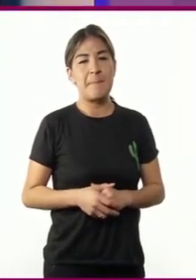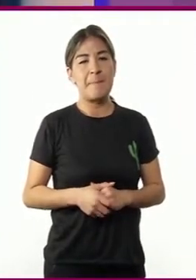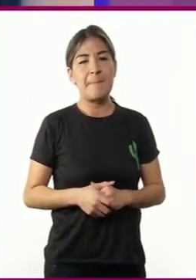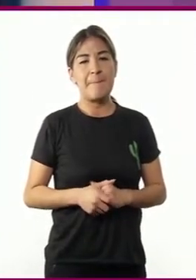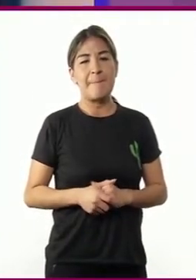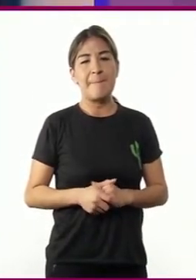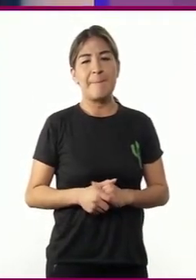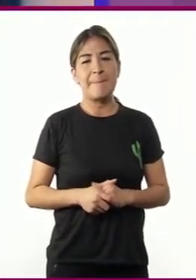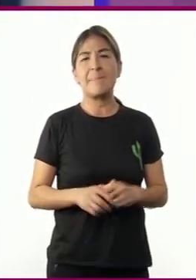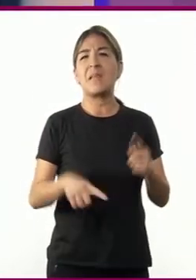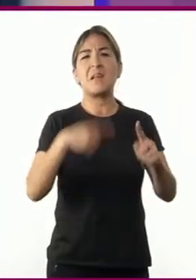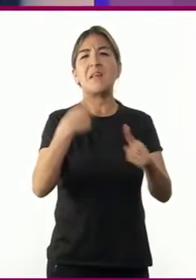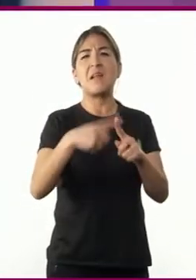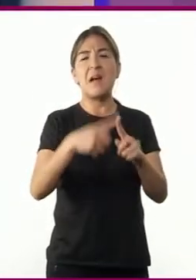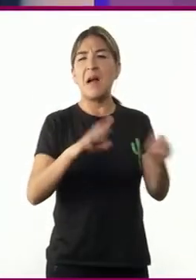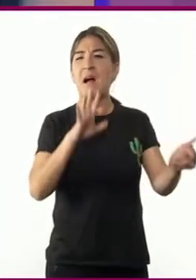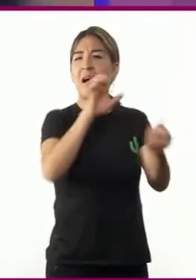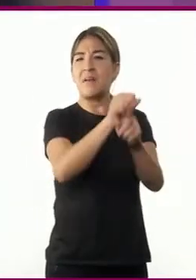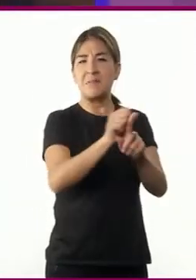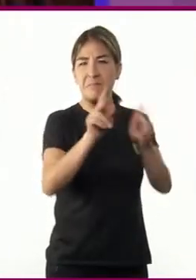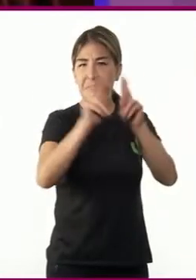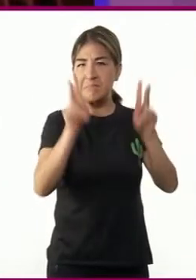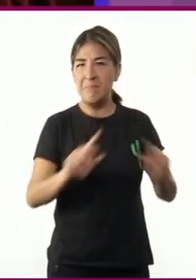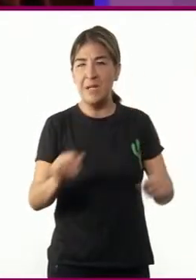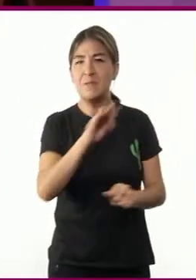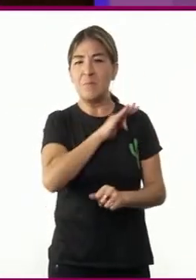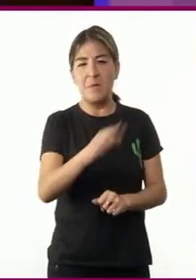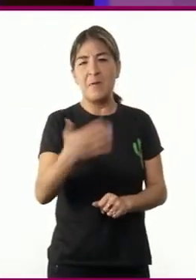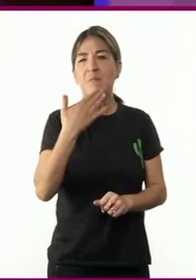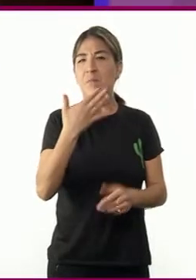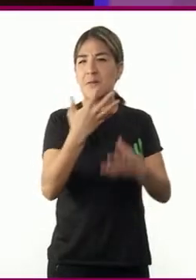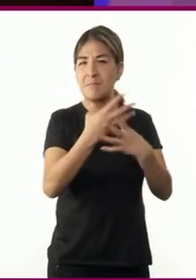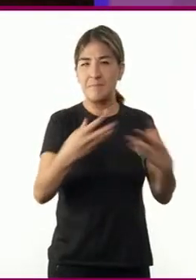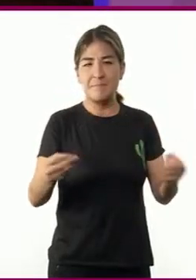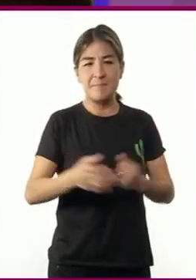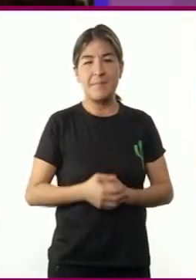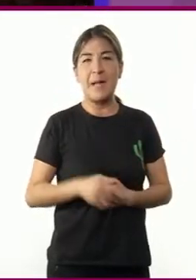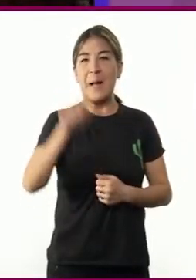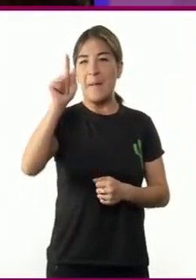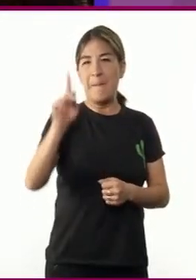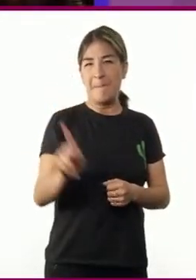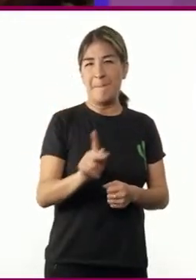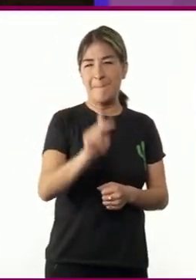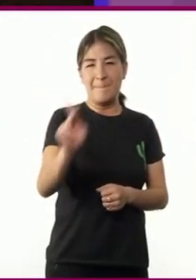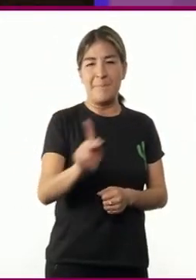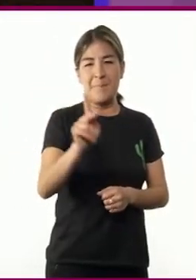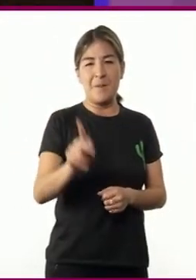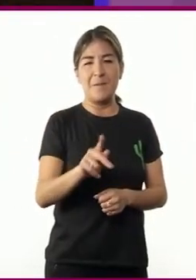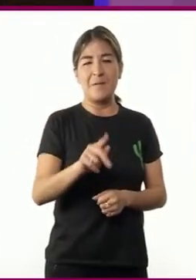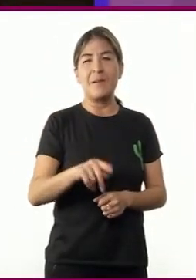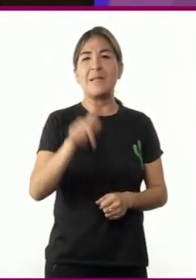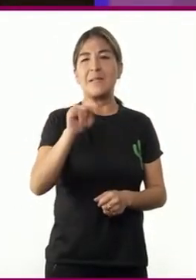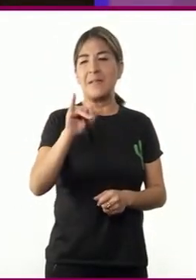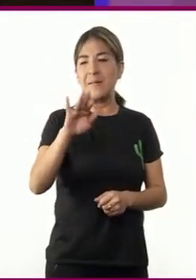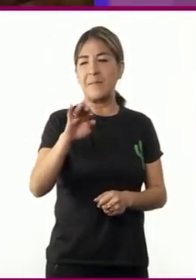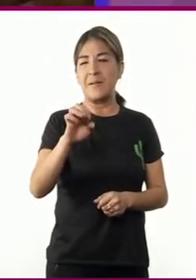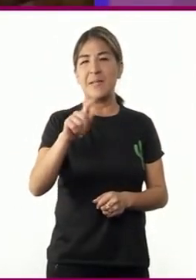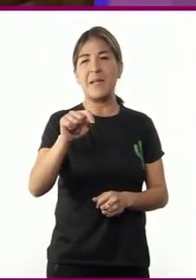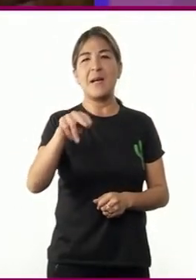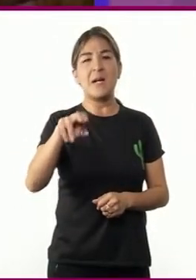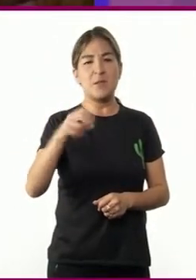¿Quiénes han alcanzado la paz de manera pacífica? El pueblo tibetano encuentra la paz en los Dalai